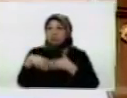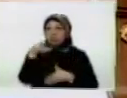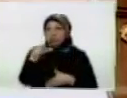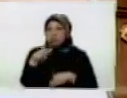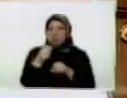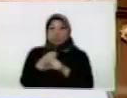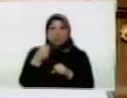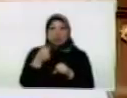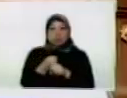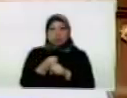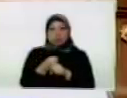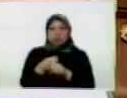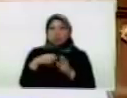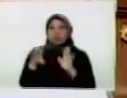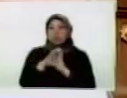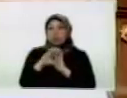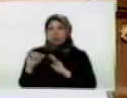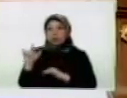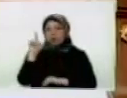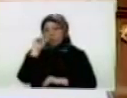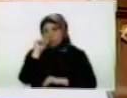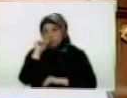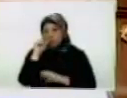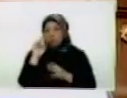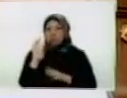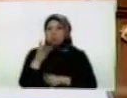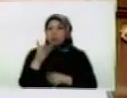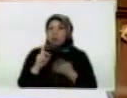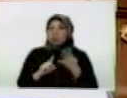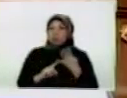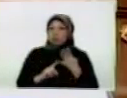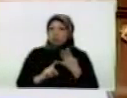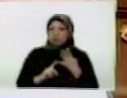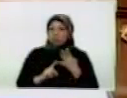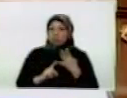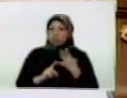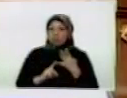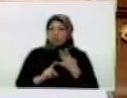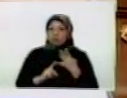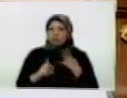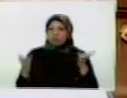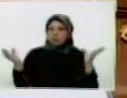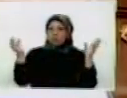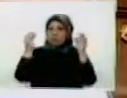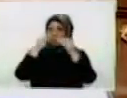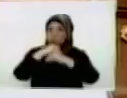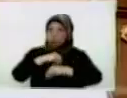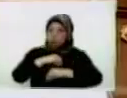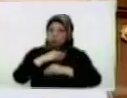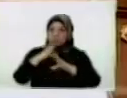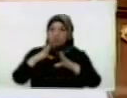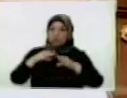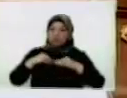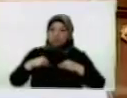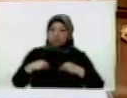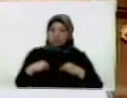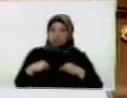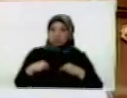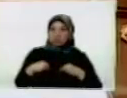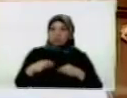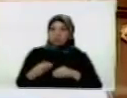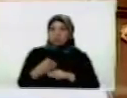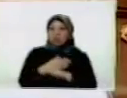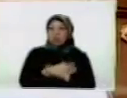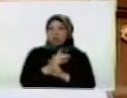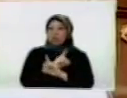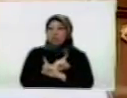trabajo constituyente. Y en el cuarto punto, el acuerdo constituyente de reconocimiento ante la